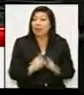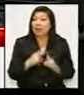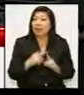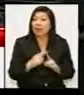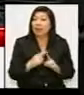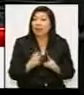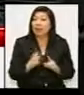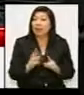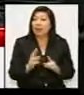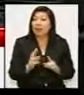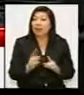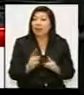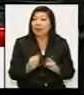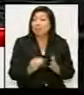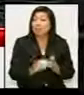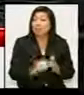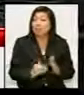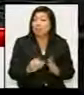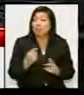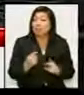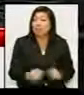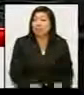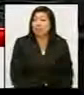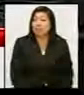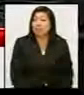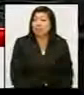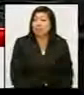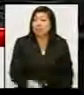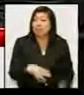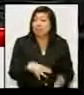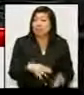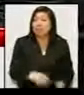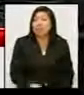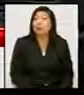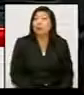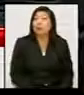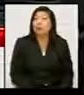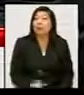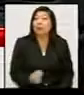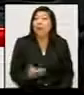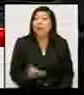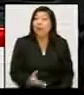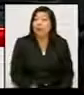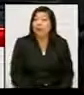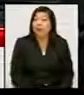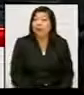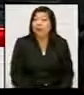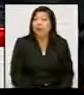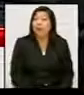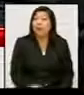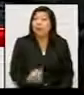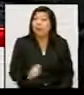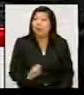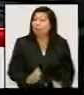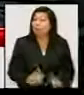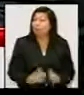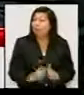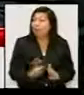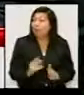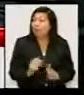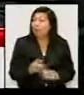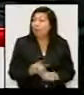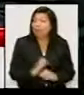entonces eso significa que va a haber mayor cantidad de turistas, y sin embargo los estudios de carga que existen en el para el santuario